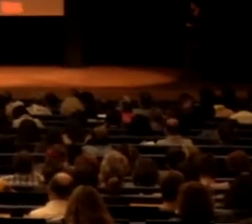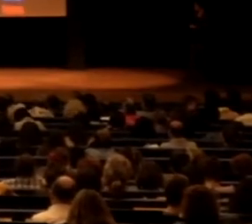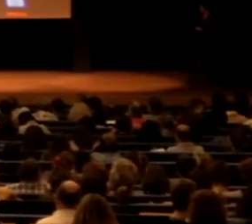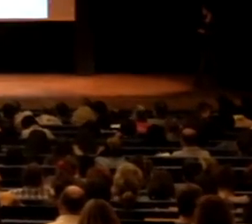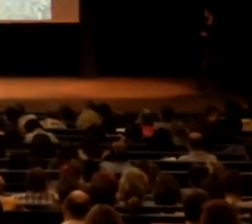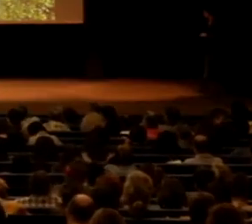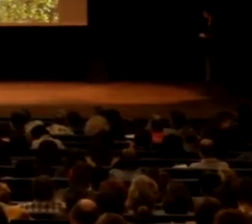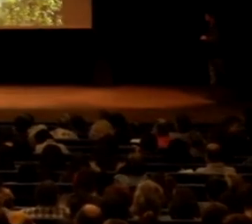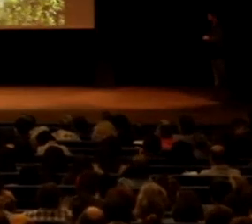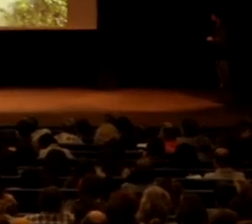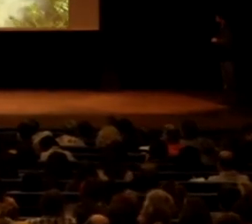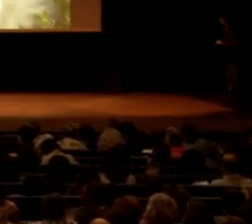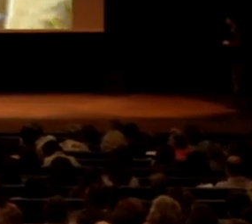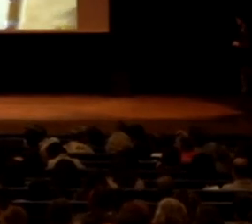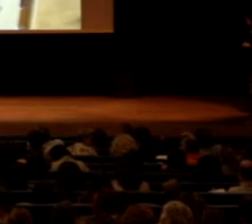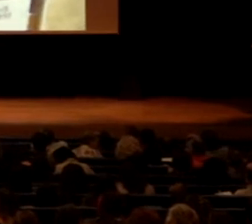Años.